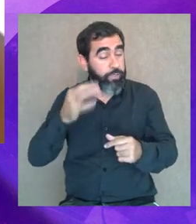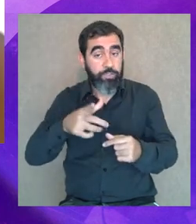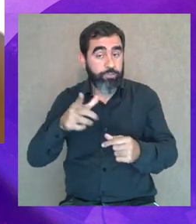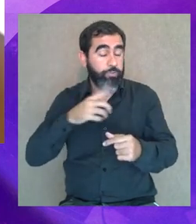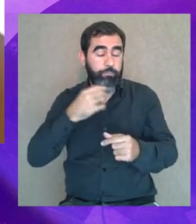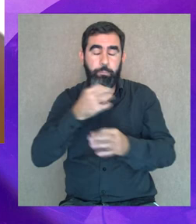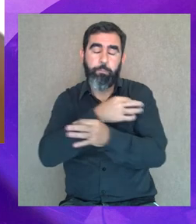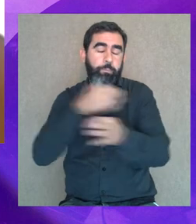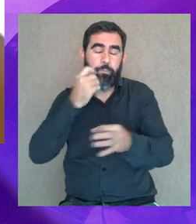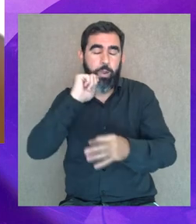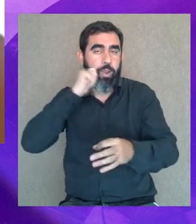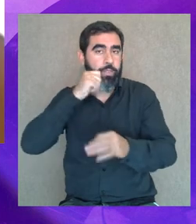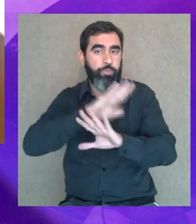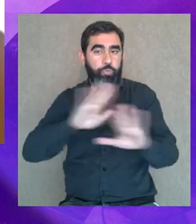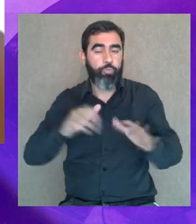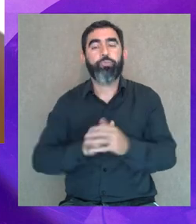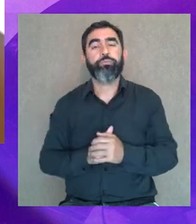es la gloria